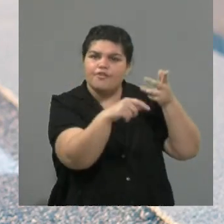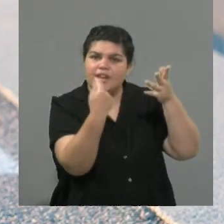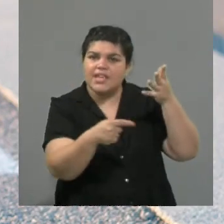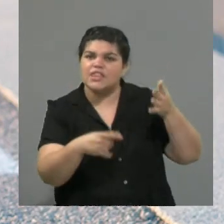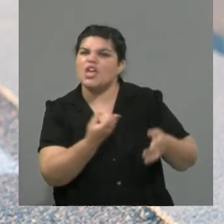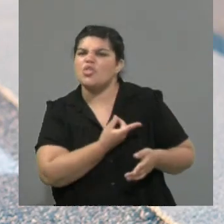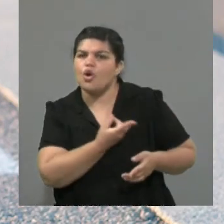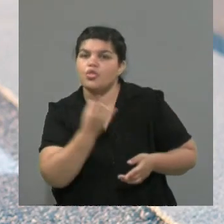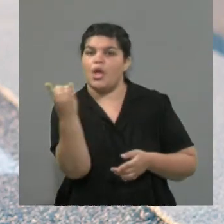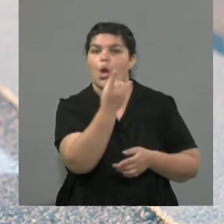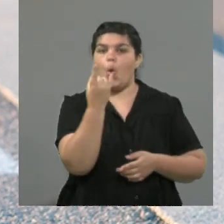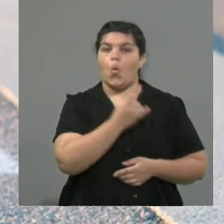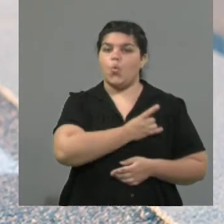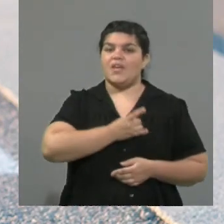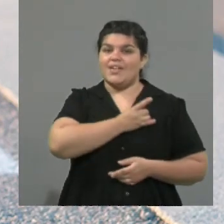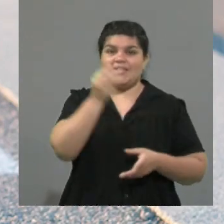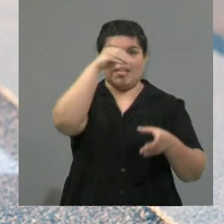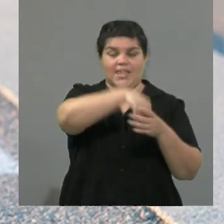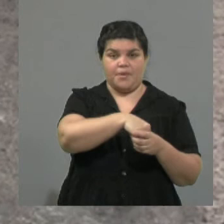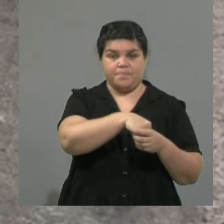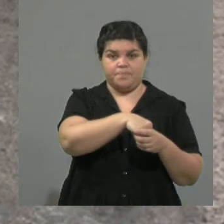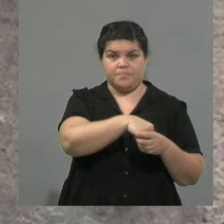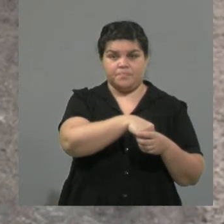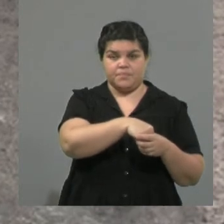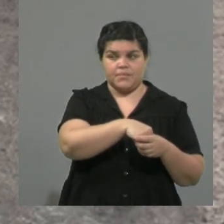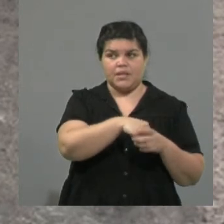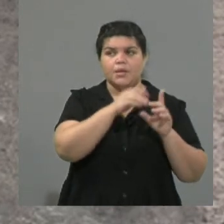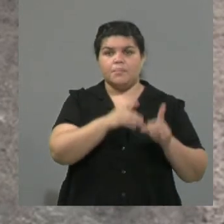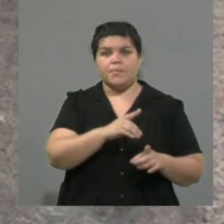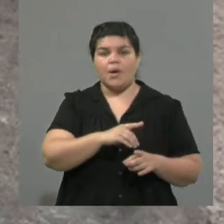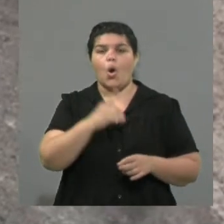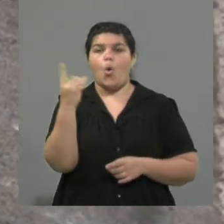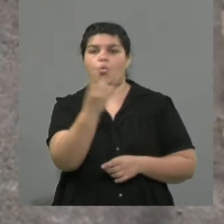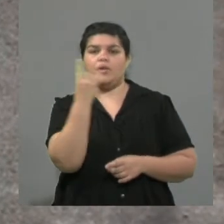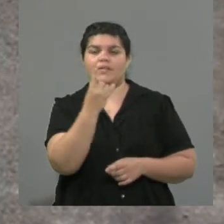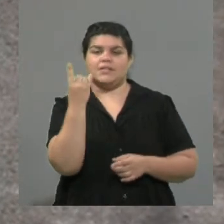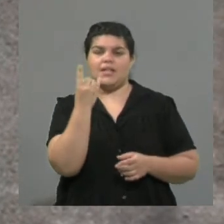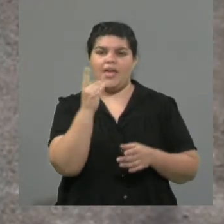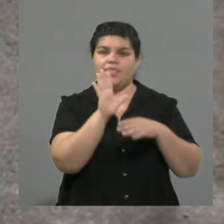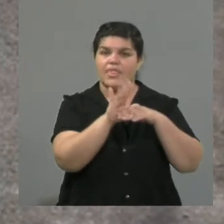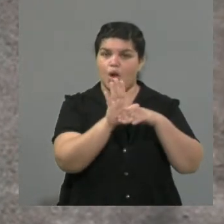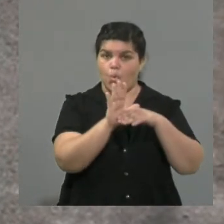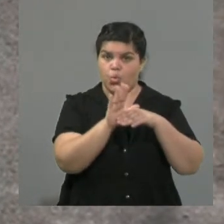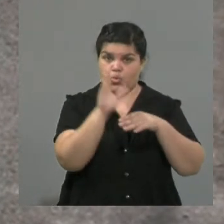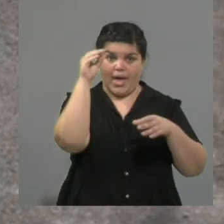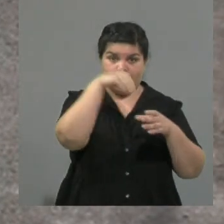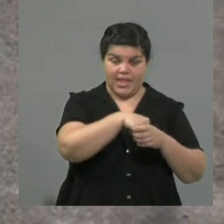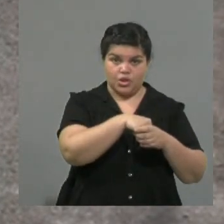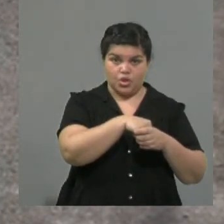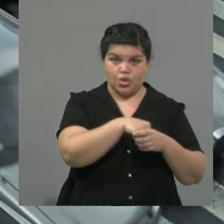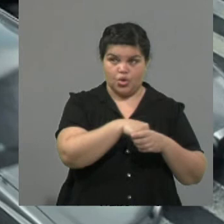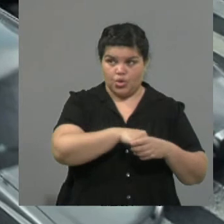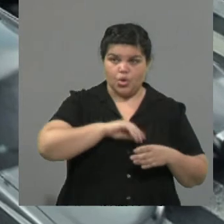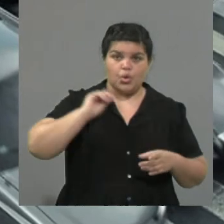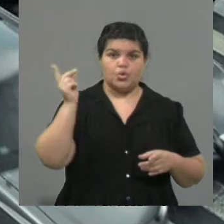universidades. La cátedra de seguridad vial que tenemos en la Universidad de Cuyo es que nosotros conozcamos la única que